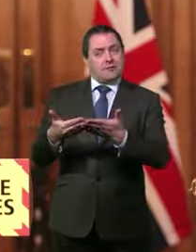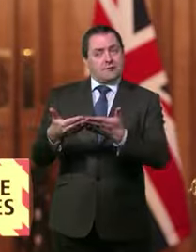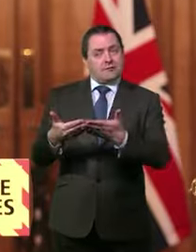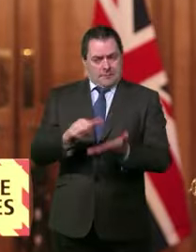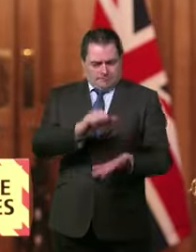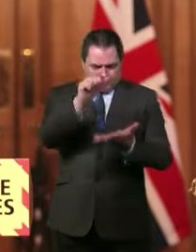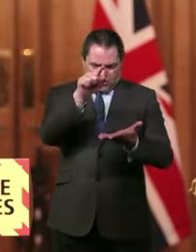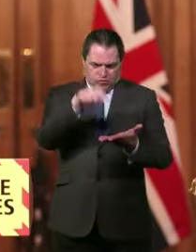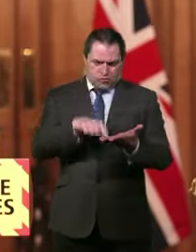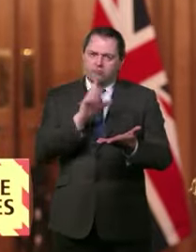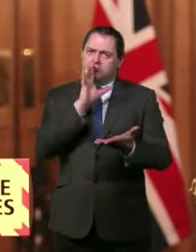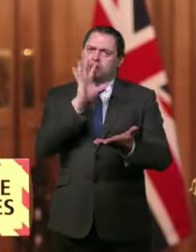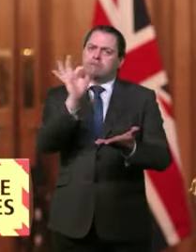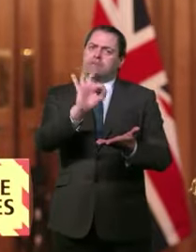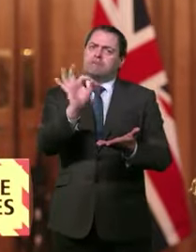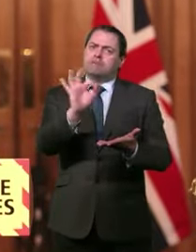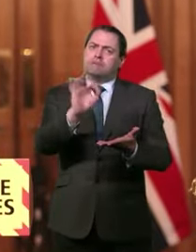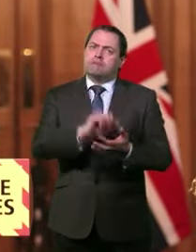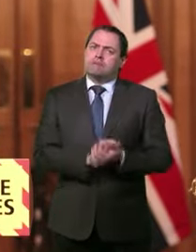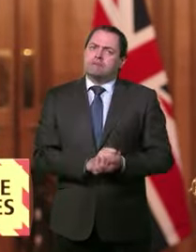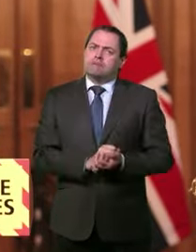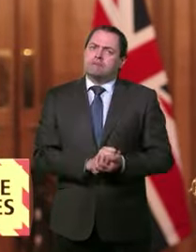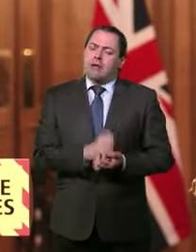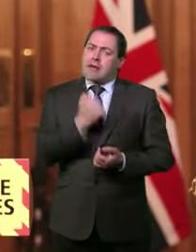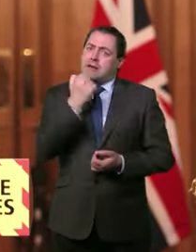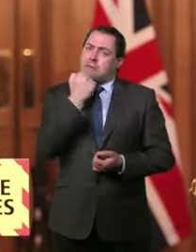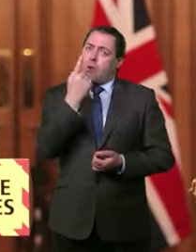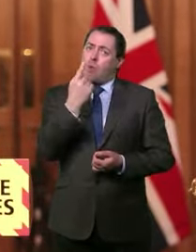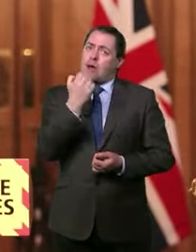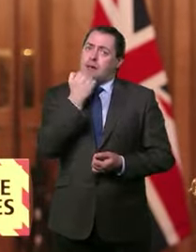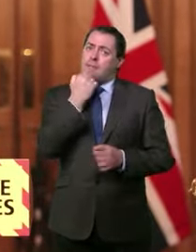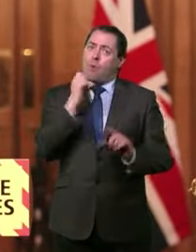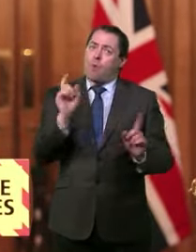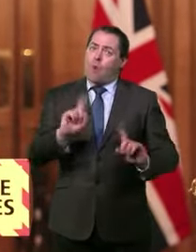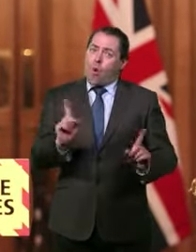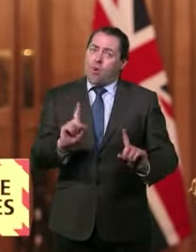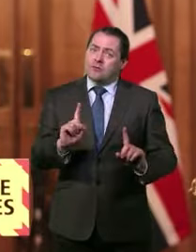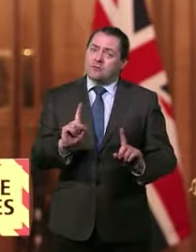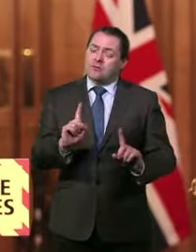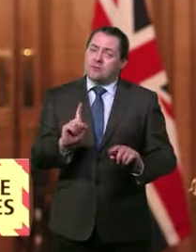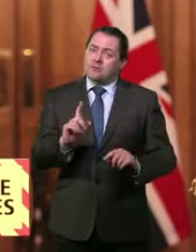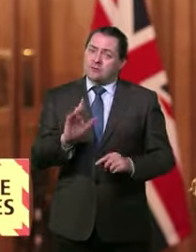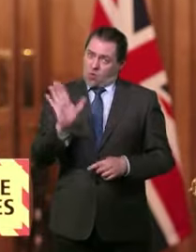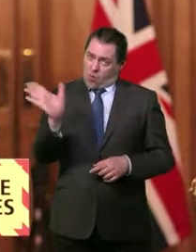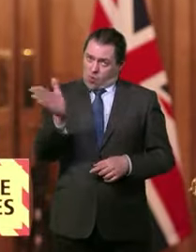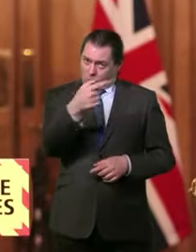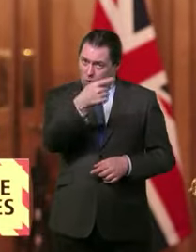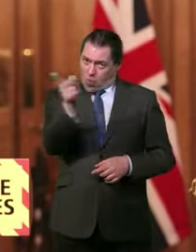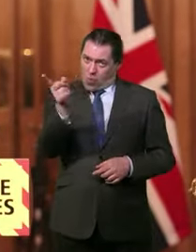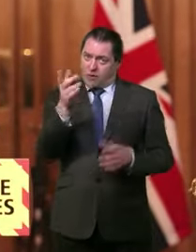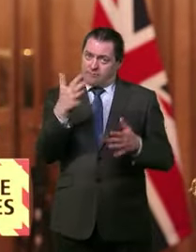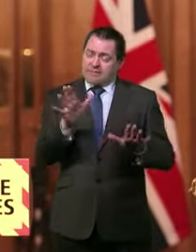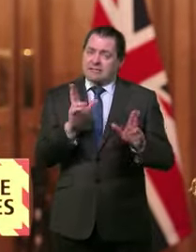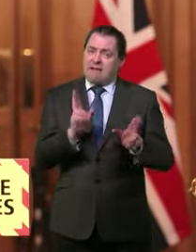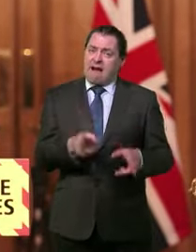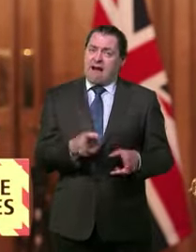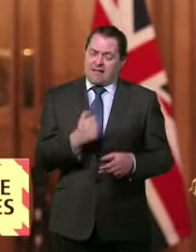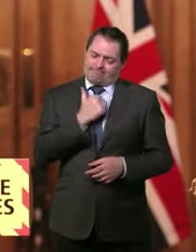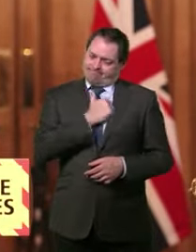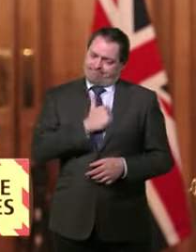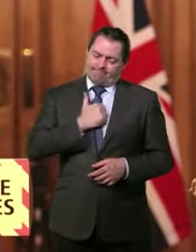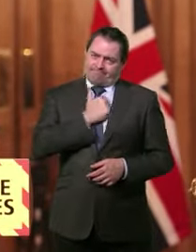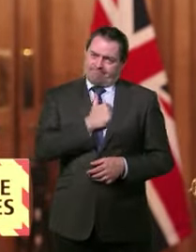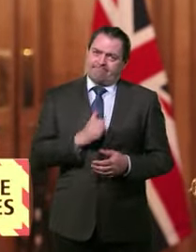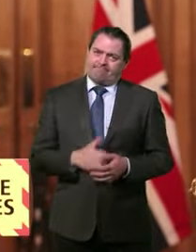quiero terminar mis comentarios reconociendo a todos aquellos que han perdido la vida a causa del coronavirus